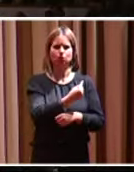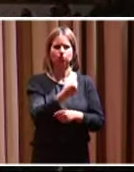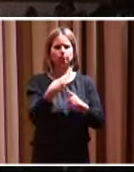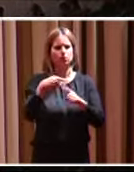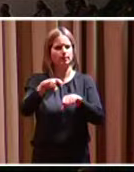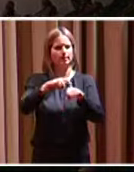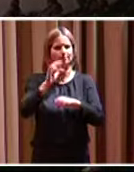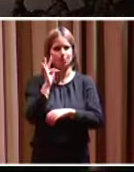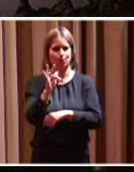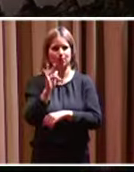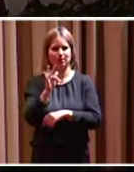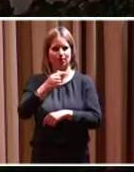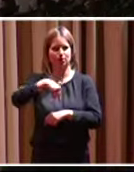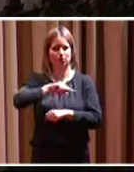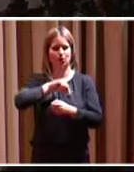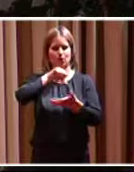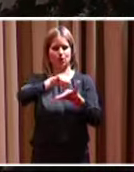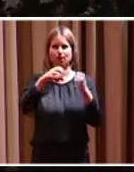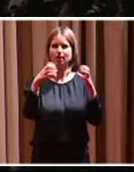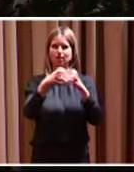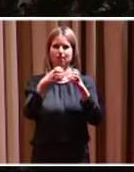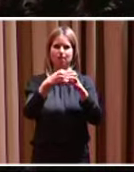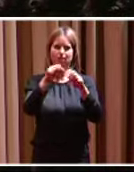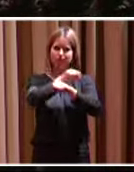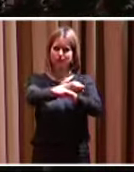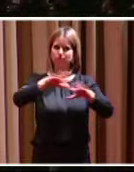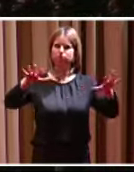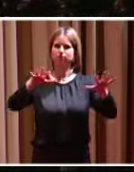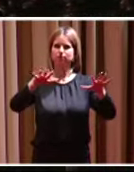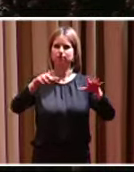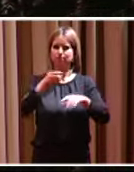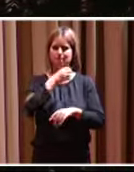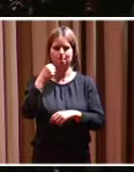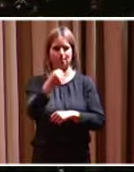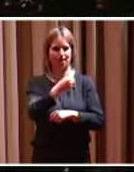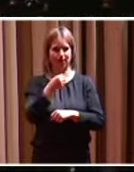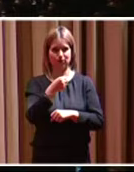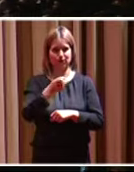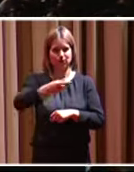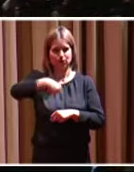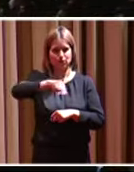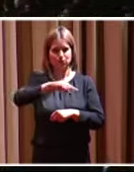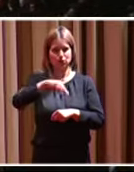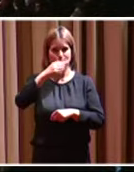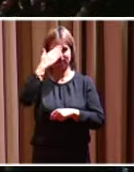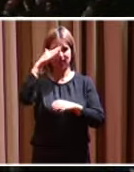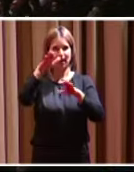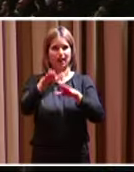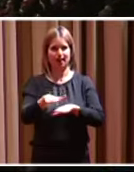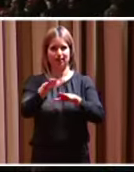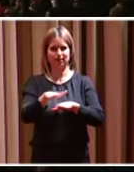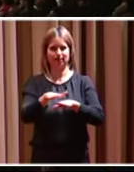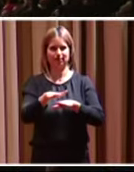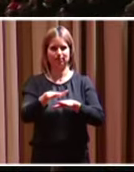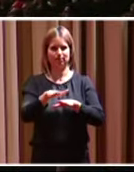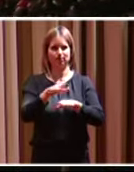virtudes que elevan nuestra ciudad de forma extraordinaria. Vuestra lealtad al portar